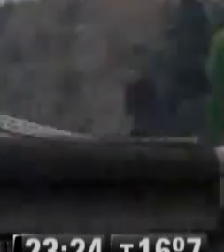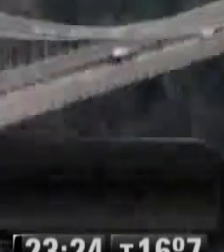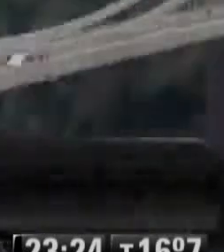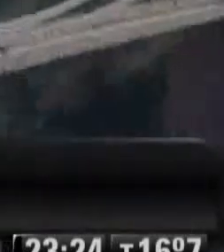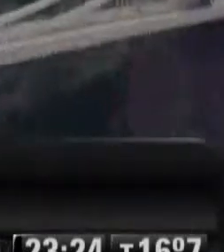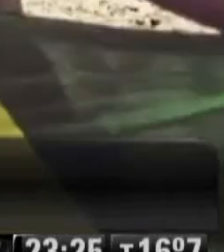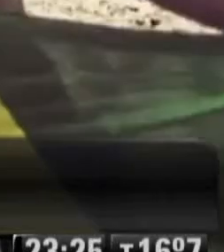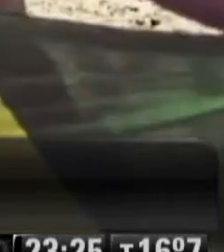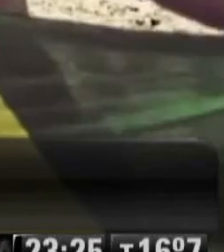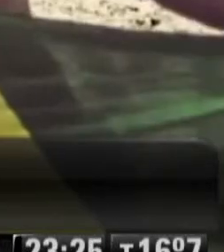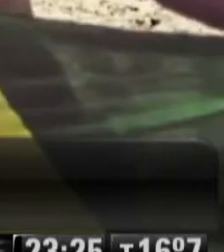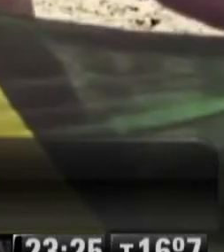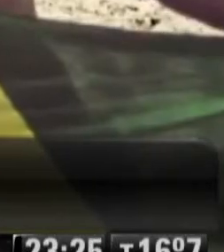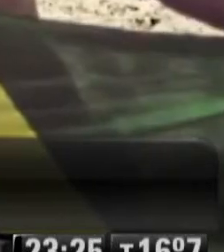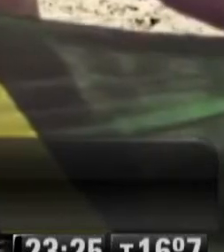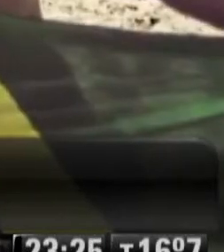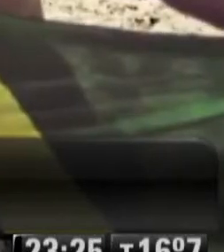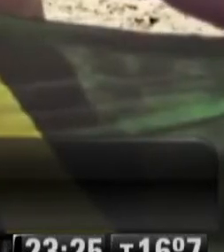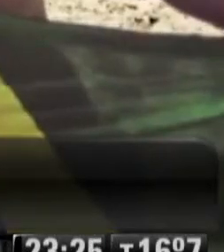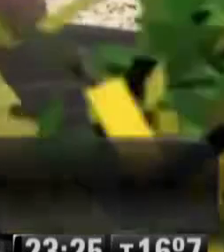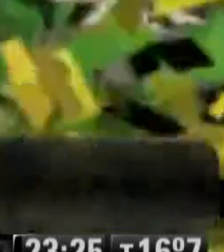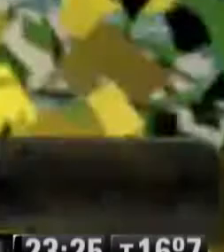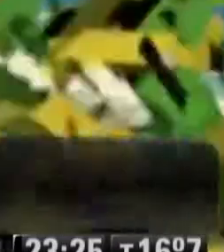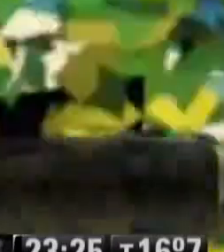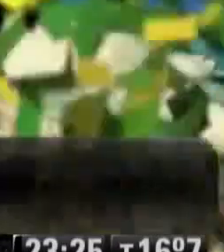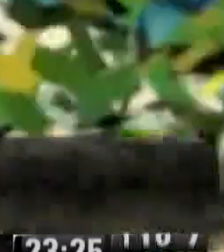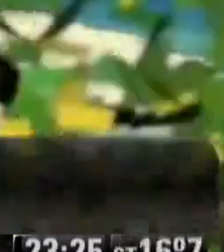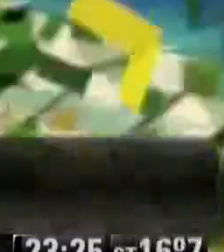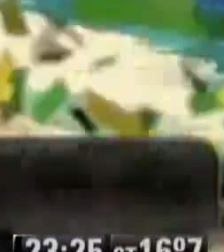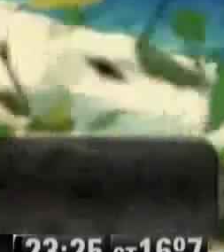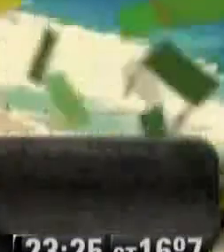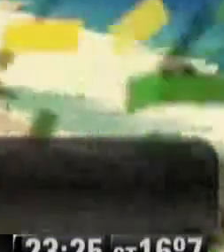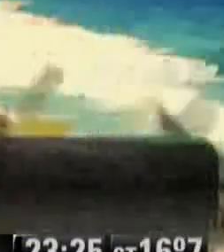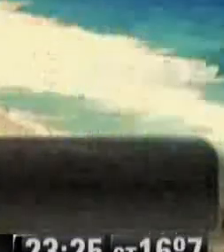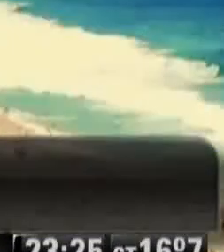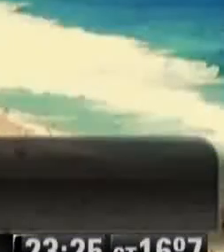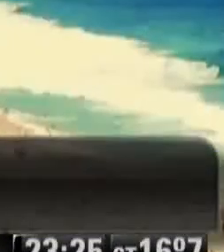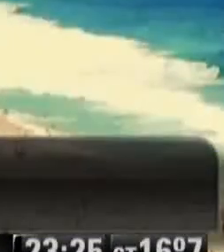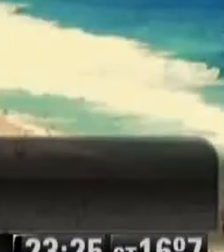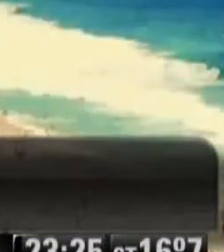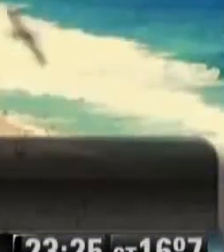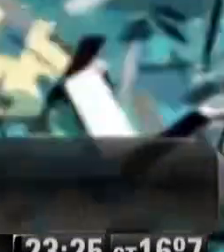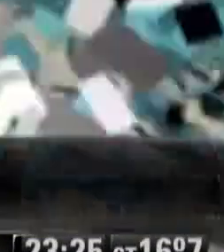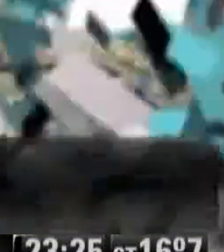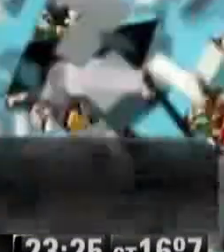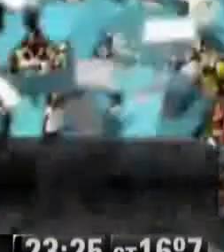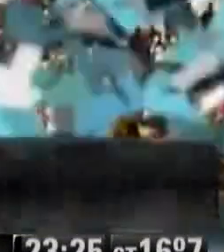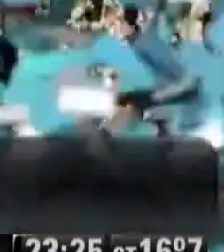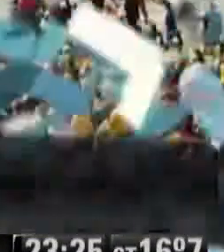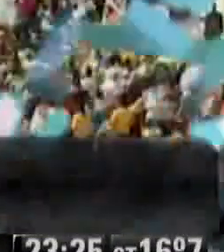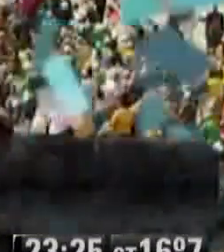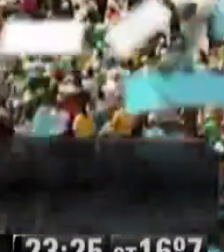be at the Copa, Copa del Mundo, Copa, Copa del